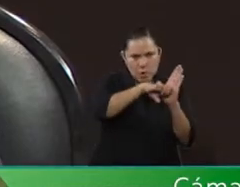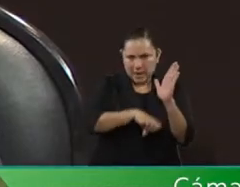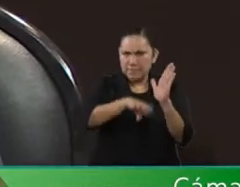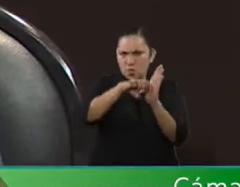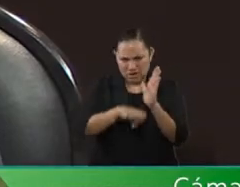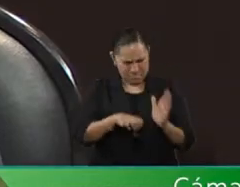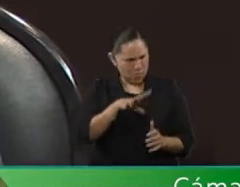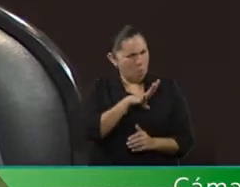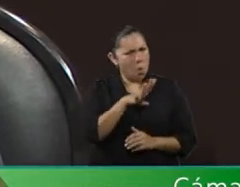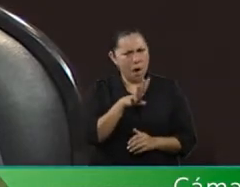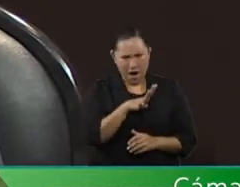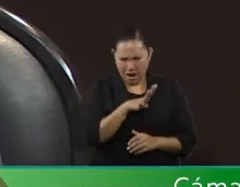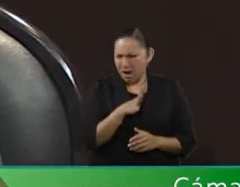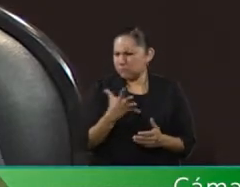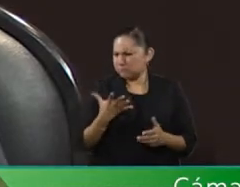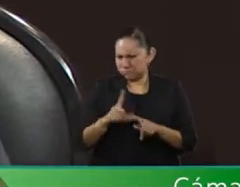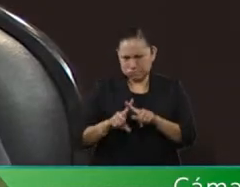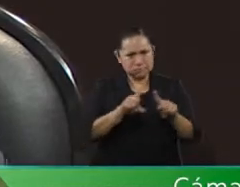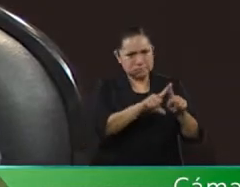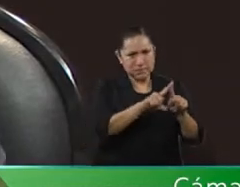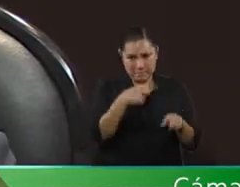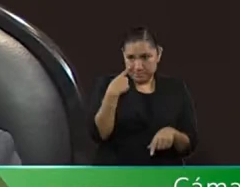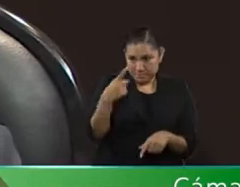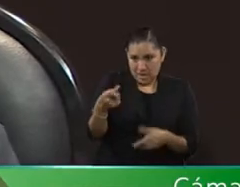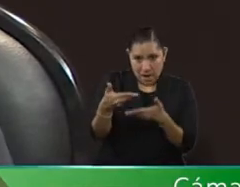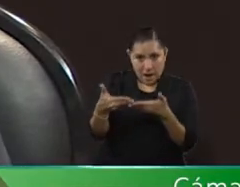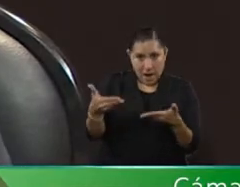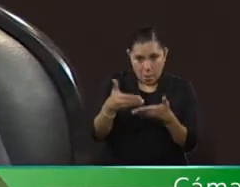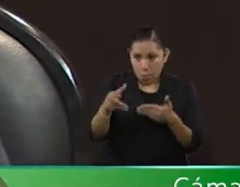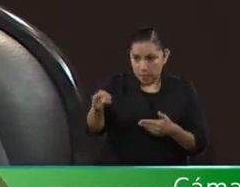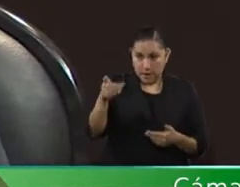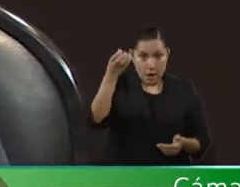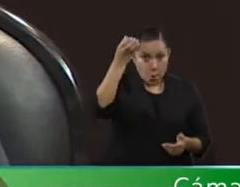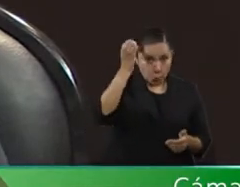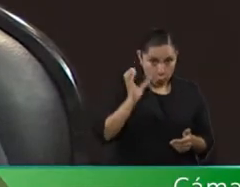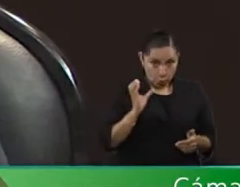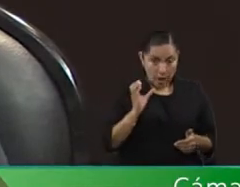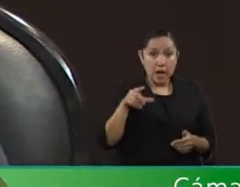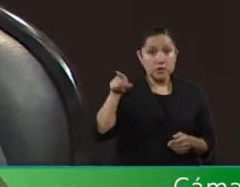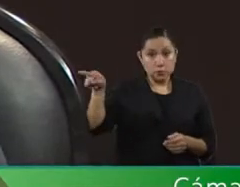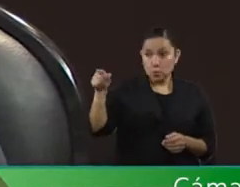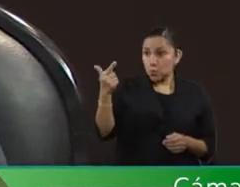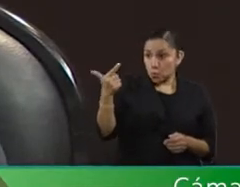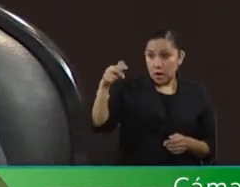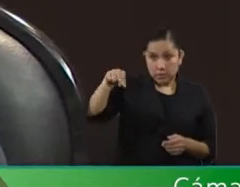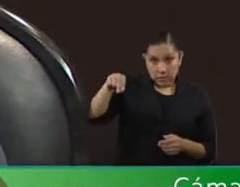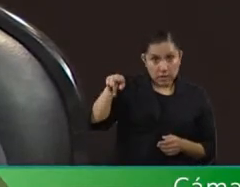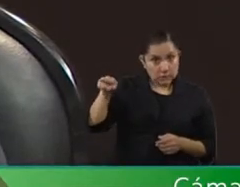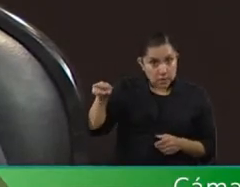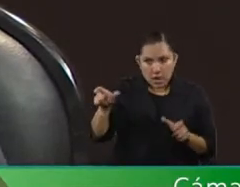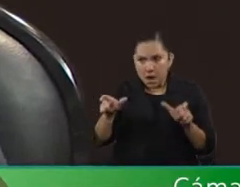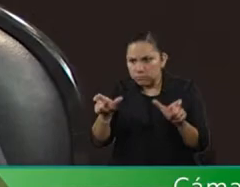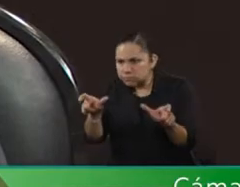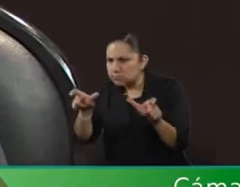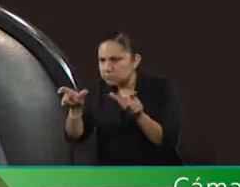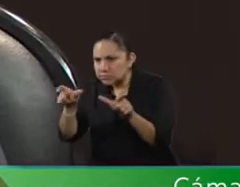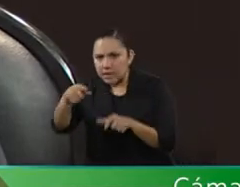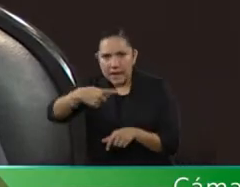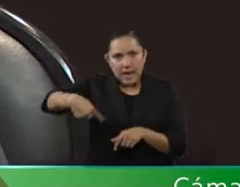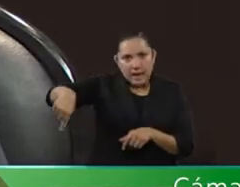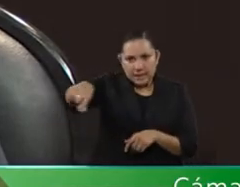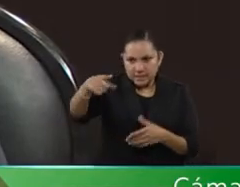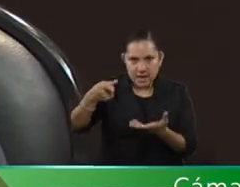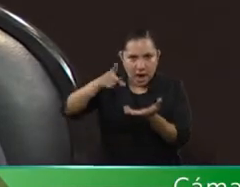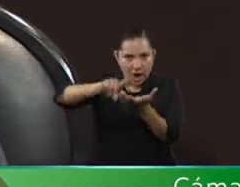vive Culiacán, en donde la propia Guardia Nacional no ha podido contener mínimamente los